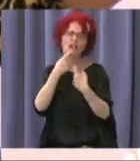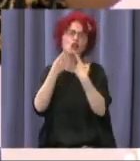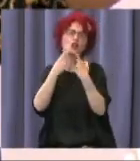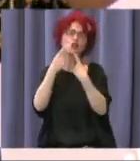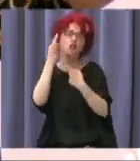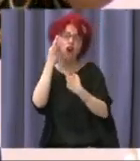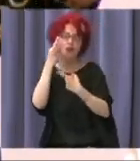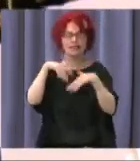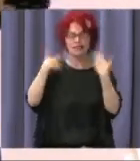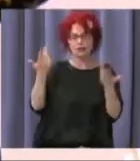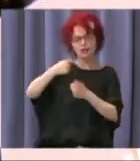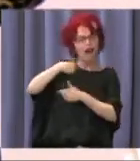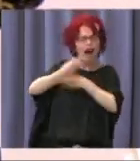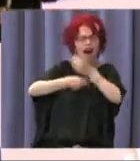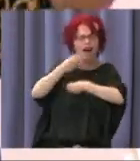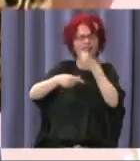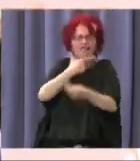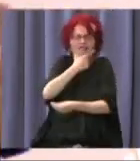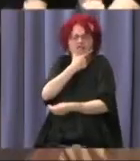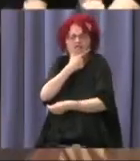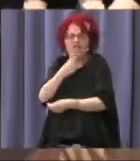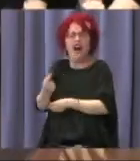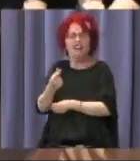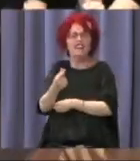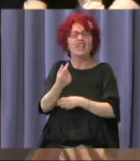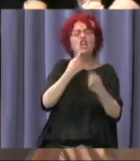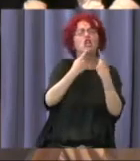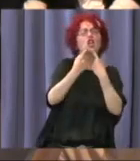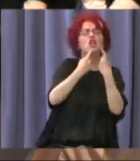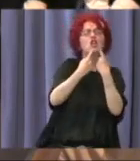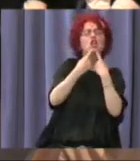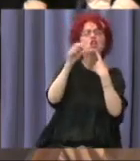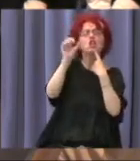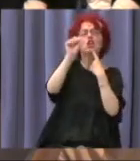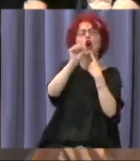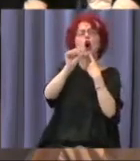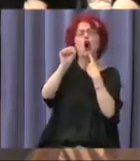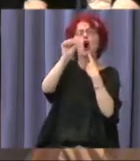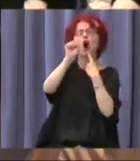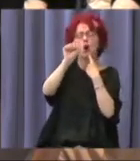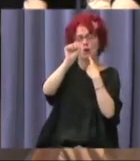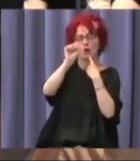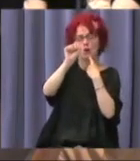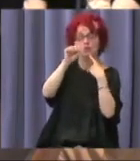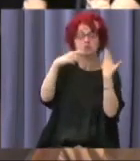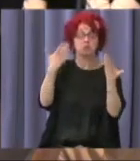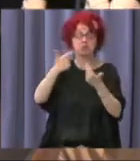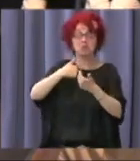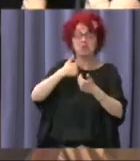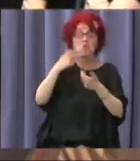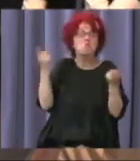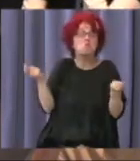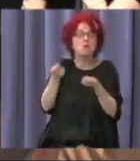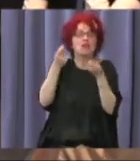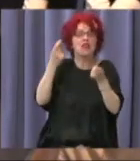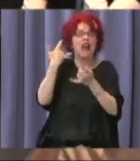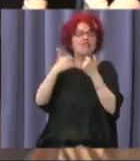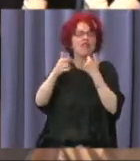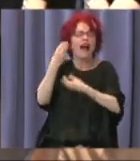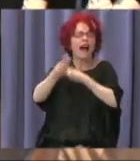así, oye, interprétala como te dé la gana. La publicidad, ¿qué quiere? ¿Llegar al máximo número de personas posible? Pues lo consigue con la